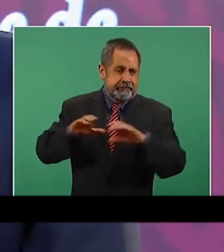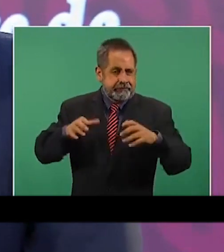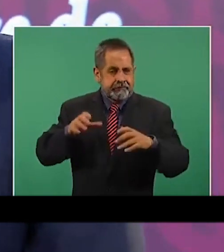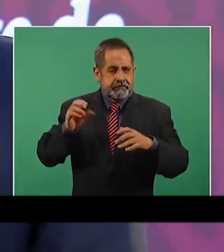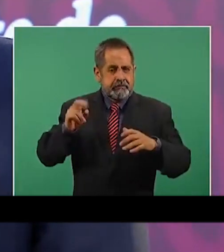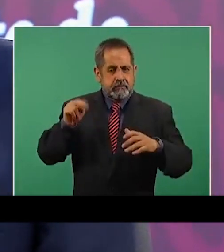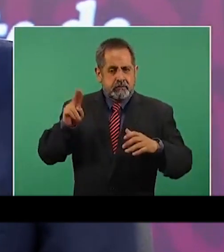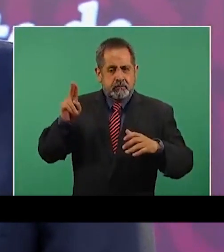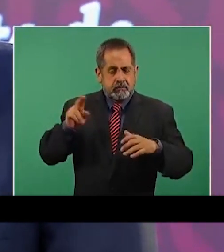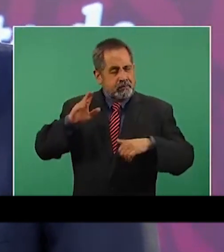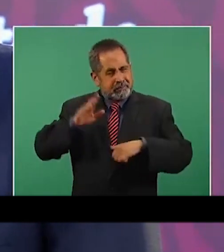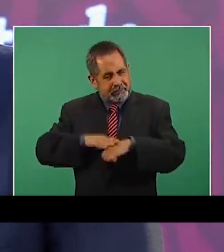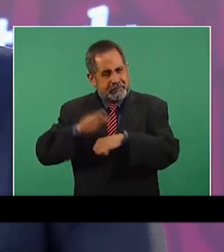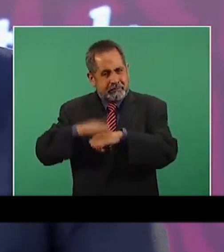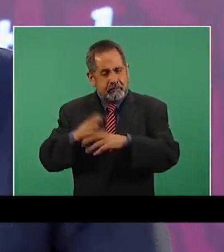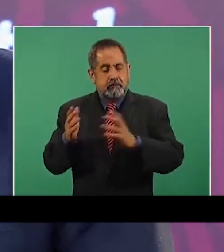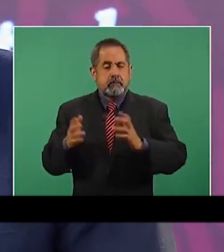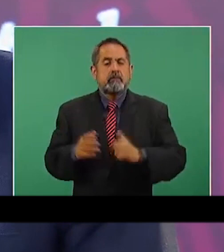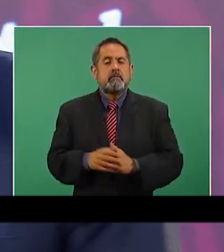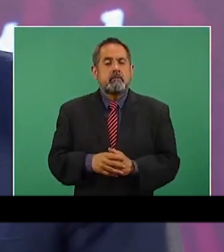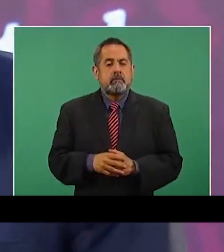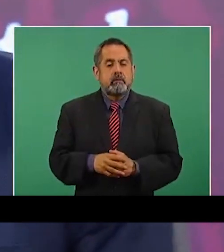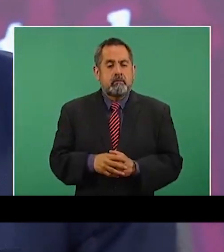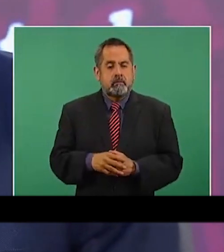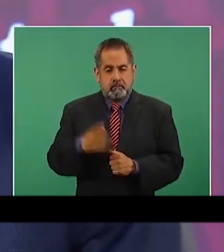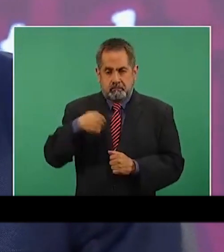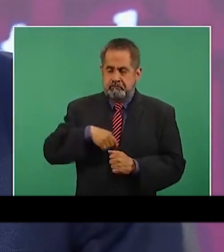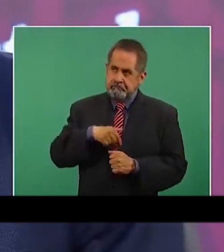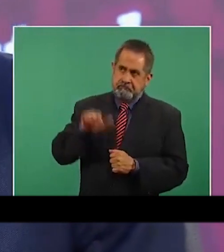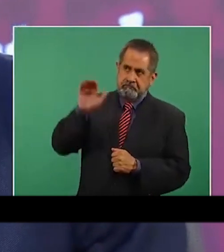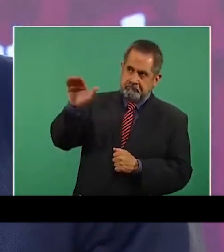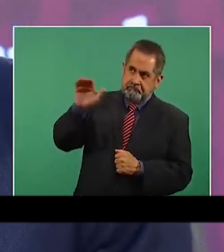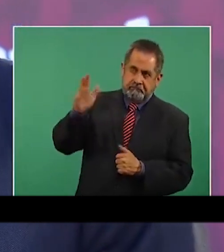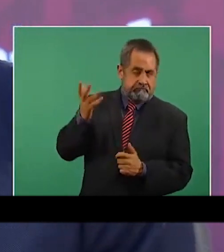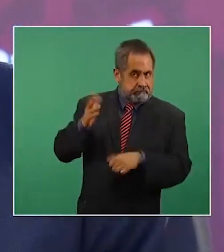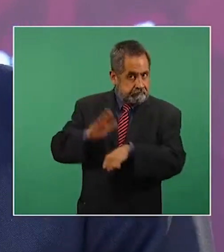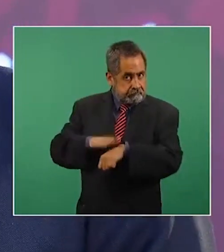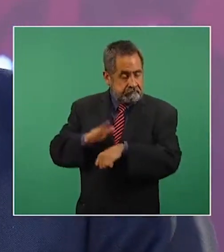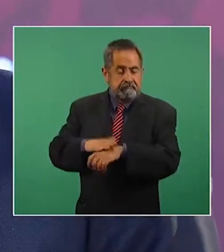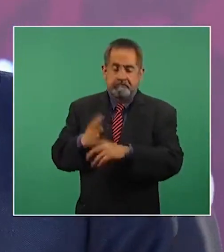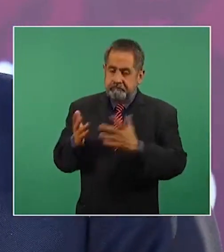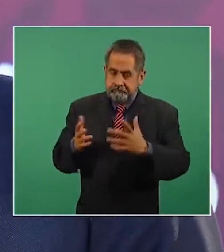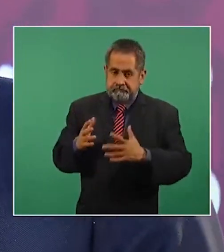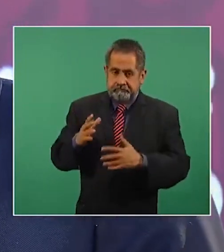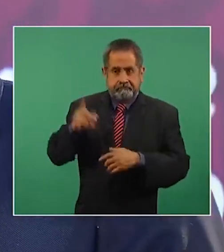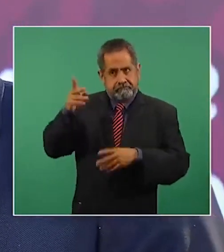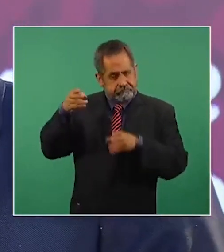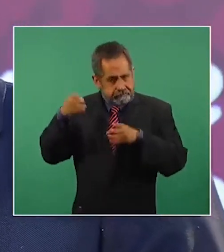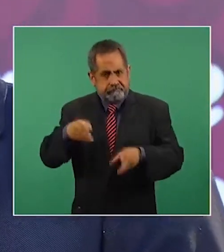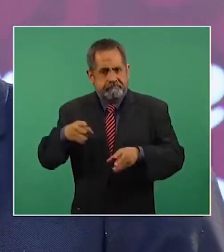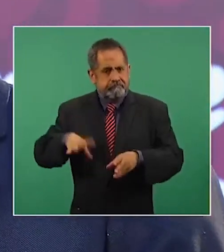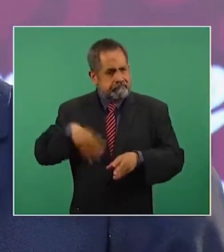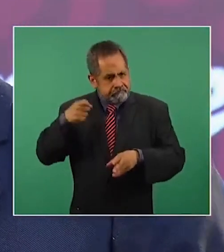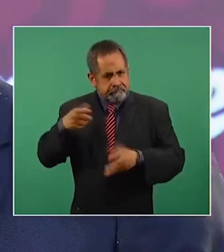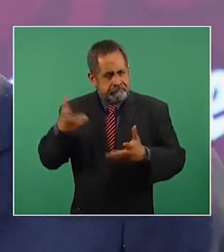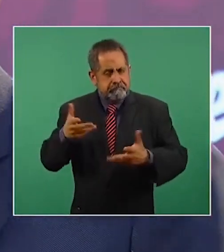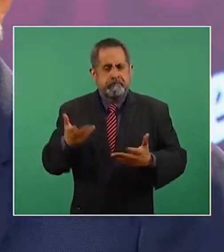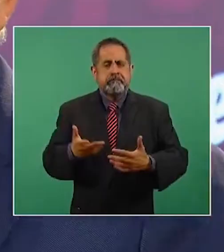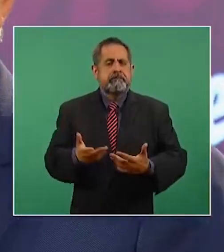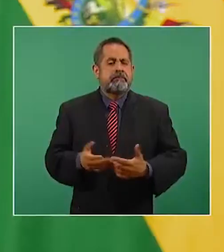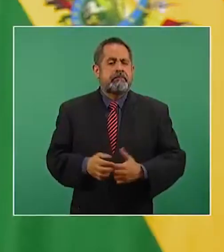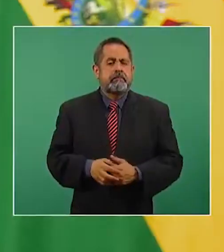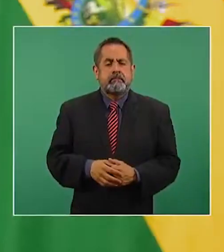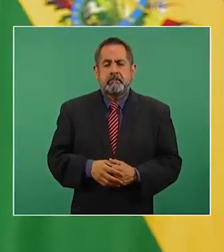ONU y los llamamos a eso, a que se apliquen, porque